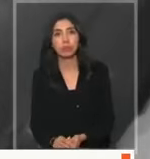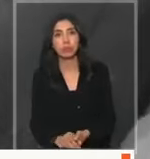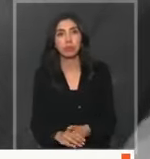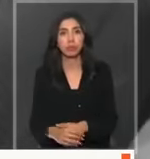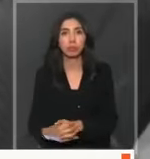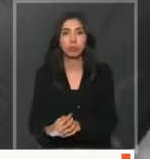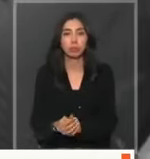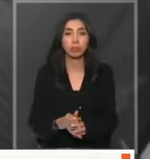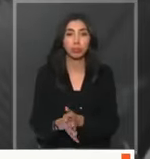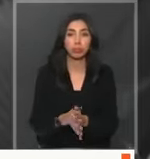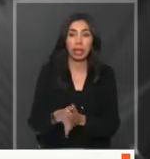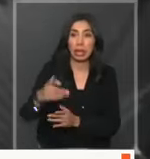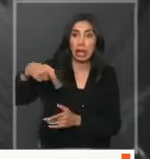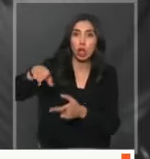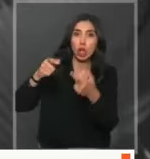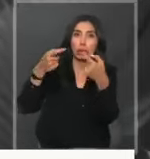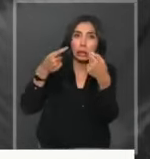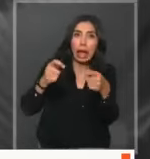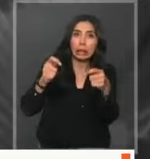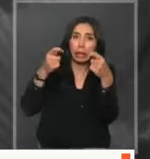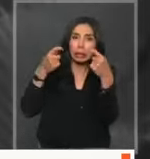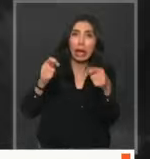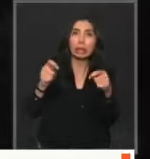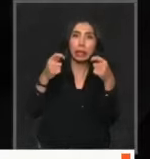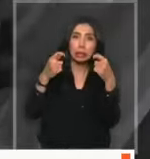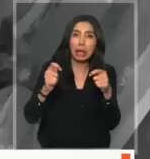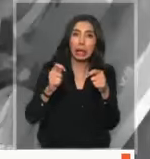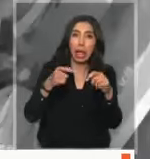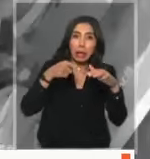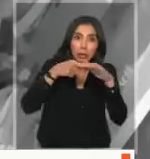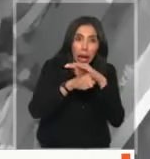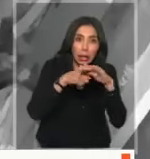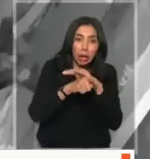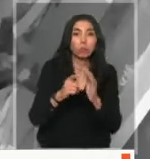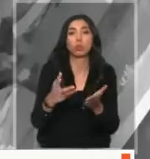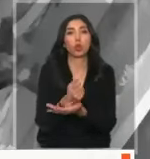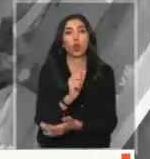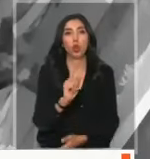Lo intentaron varias veces, pero ese día no lo consiguieron.